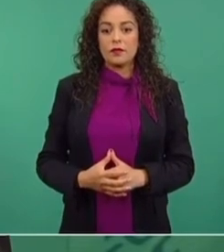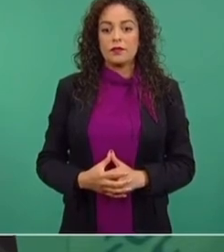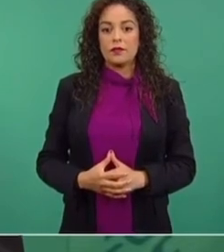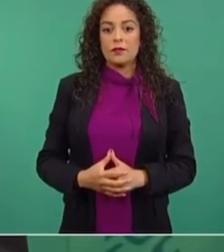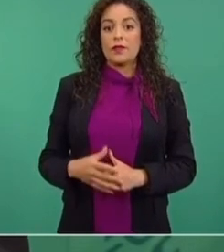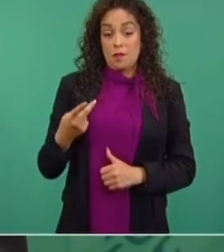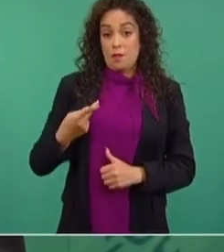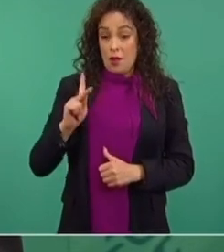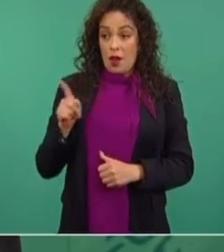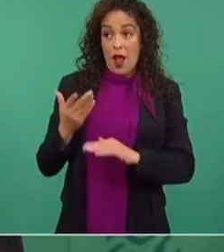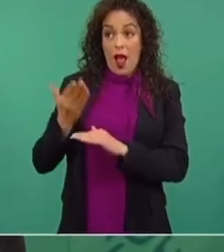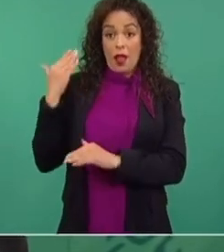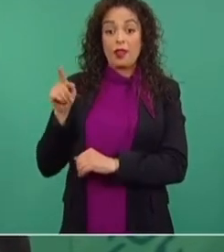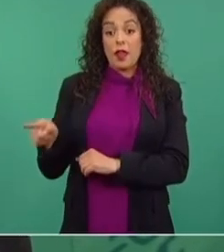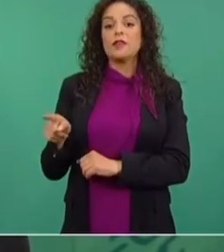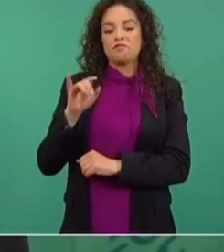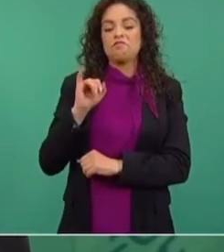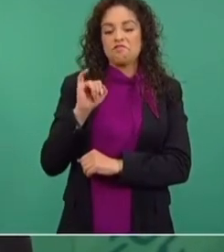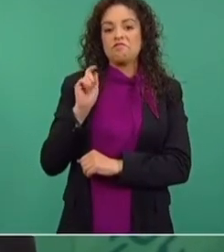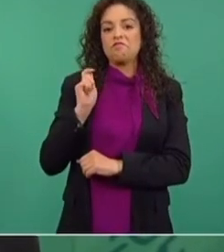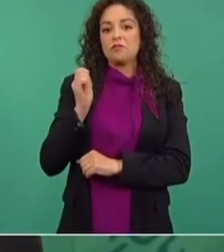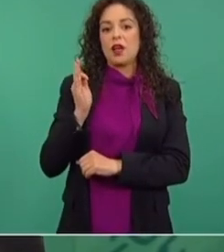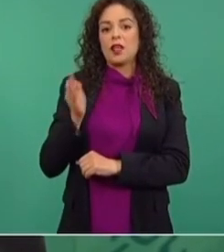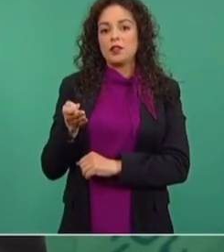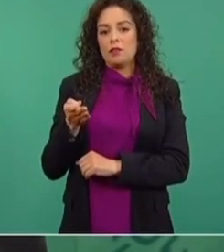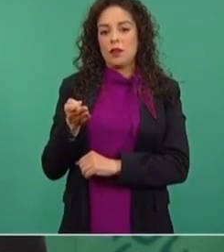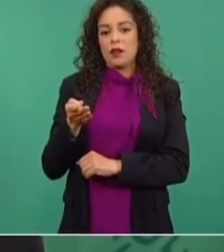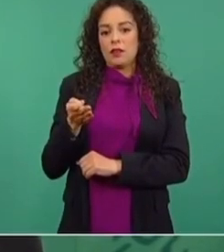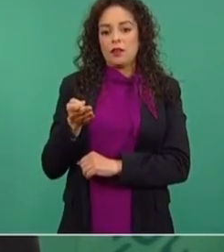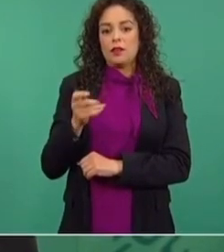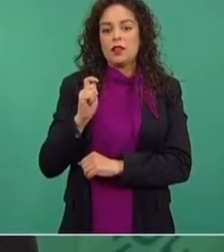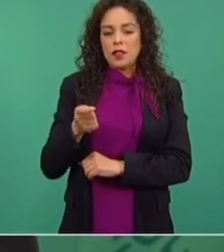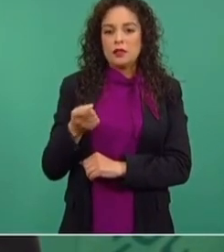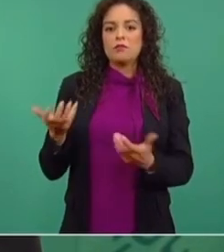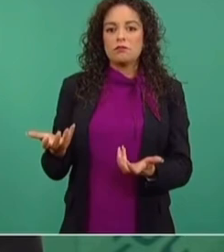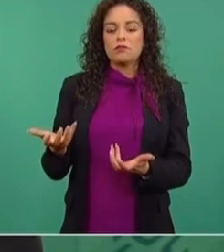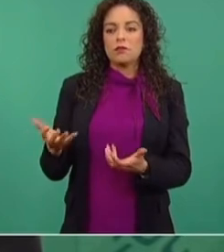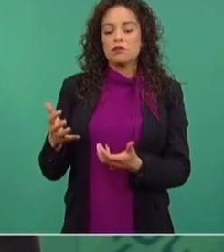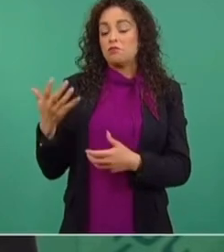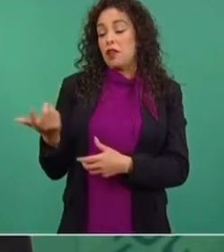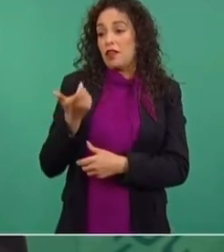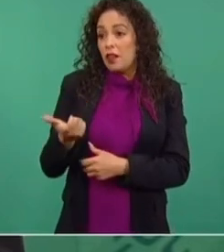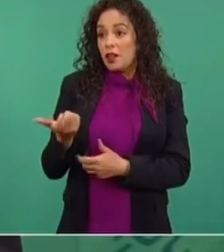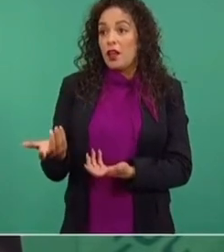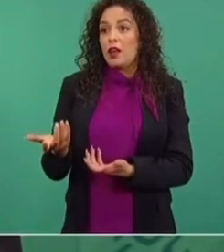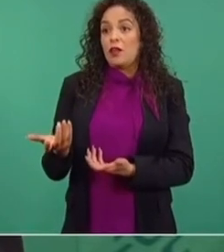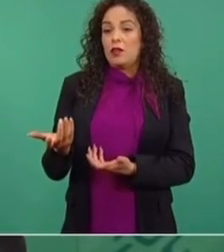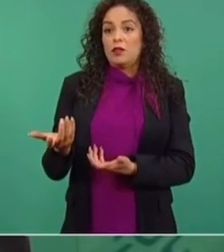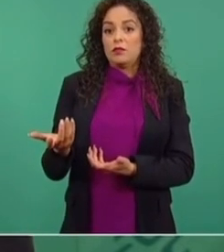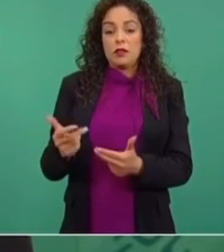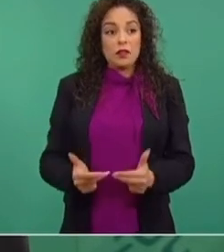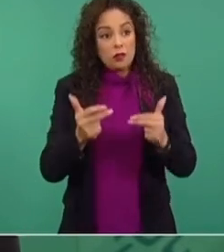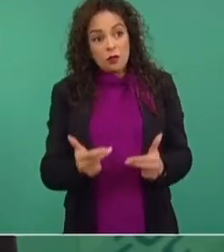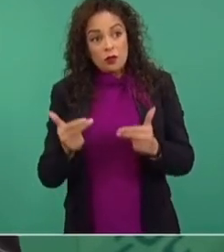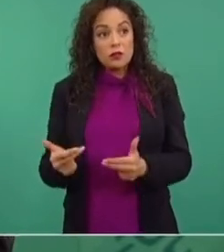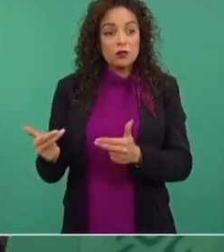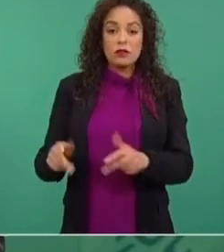promotor de la transferencia de bienes públicos, del presupuesto